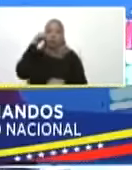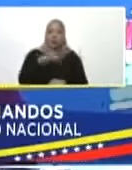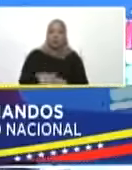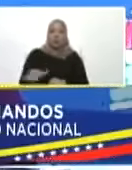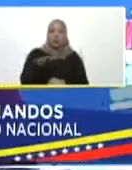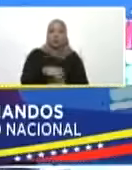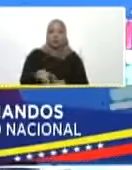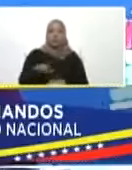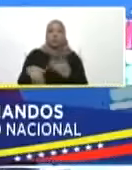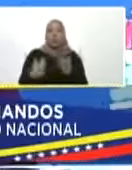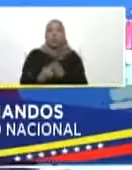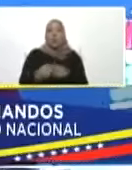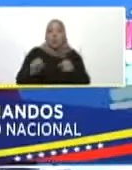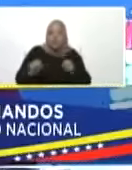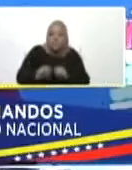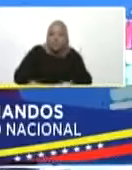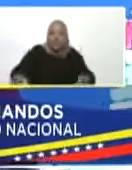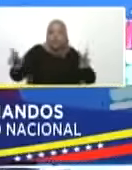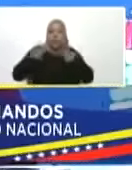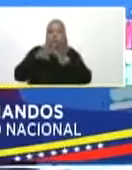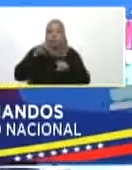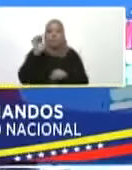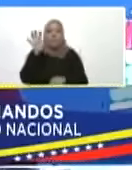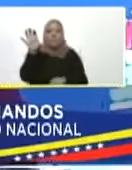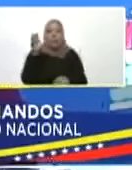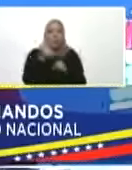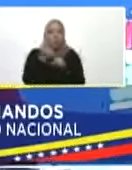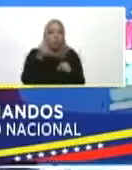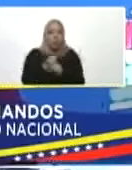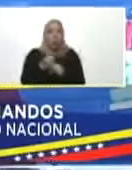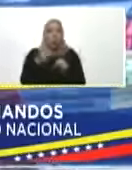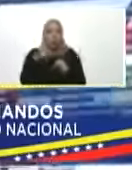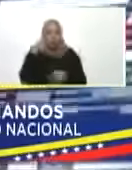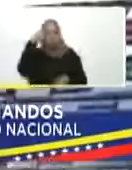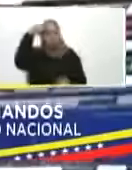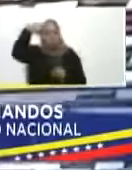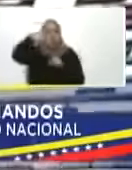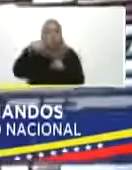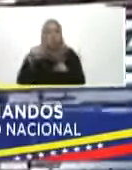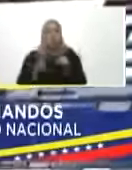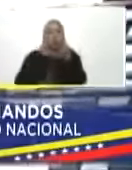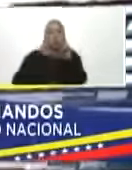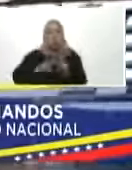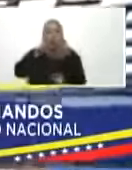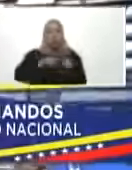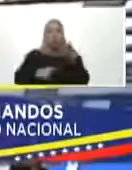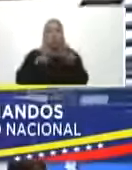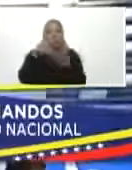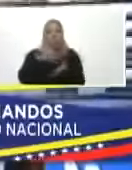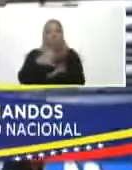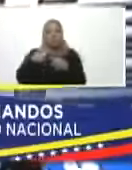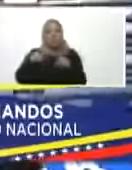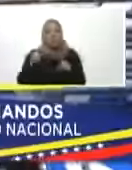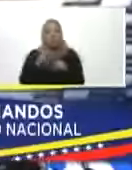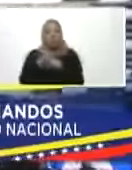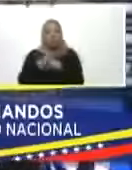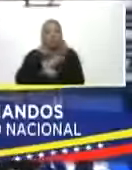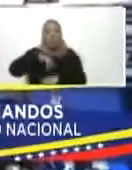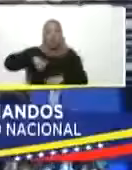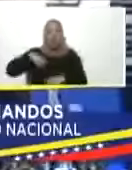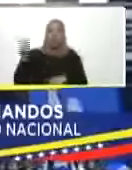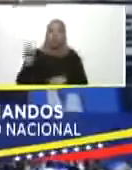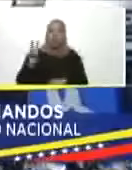sepa llevar adelante con valentía, con patriotismo, los grandes objetivos de la construcción multidimensional de nuestra